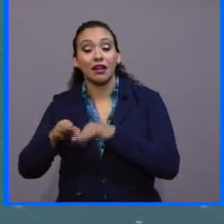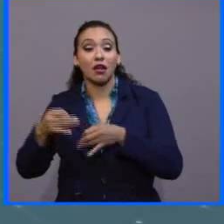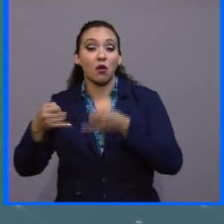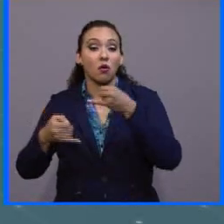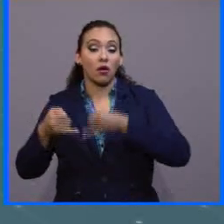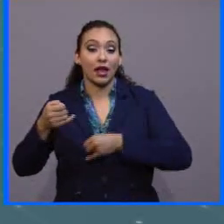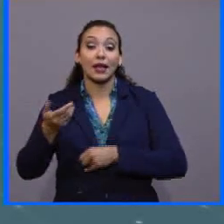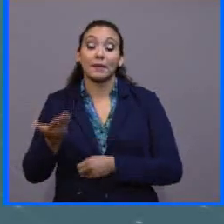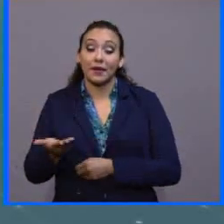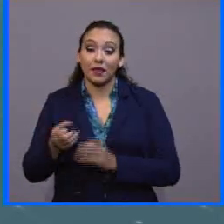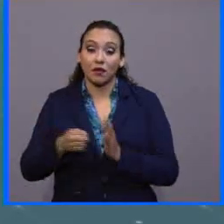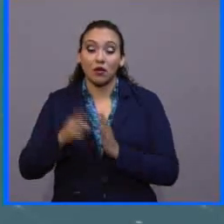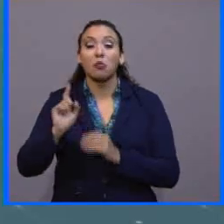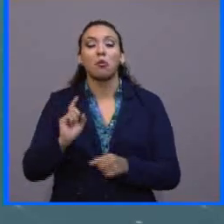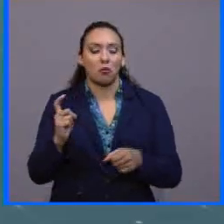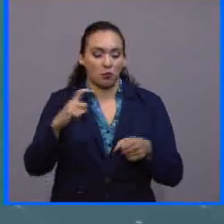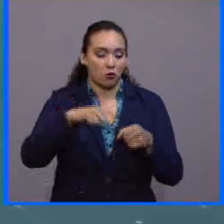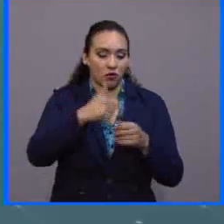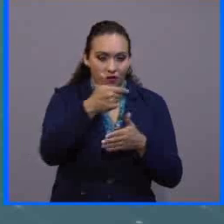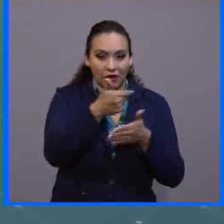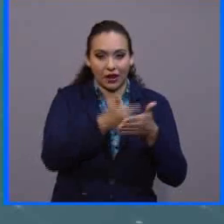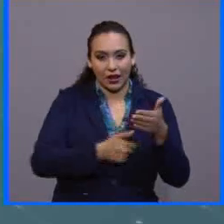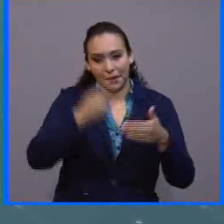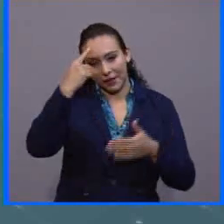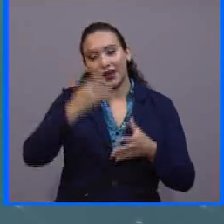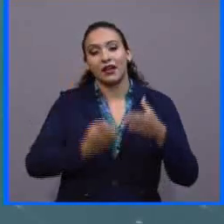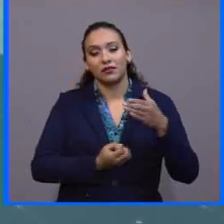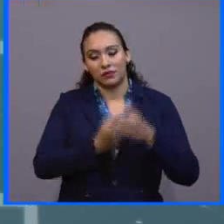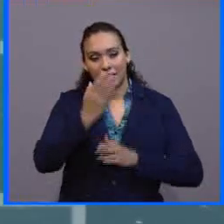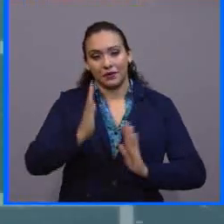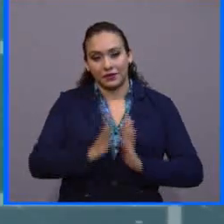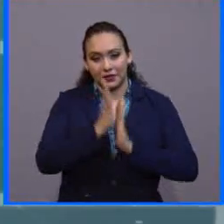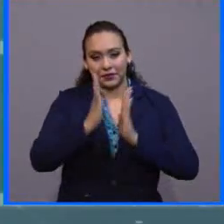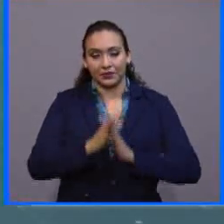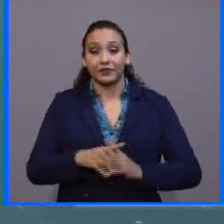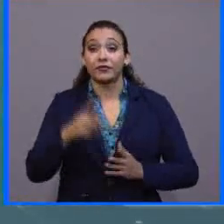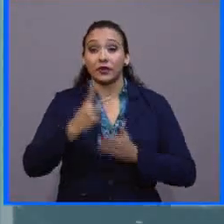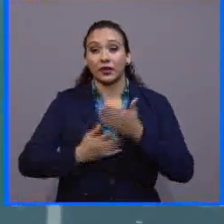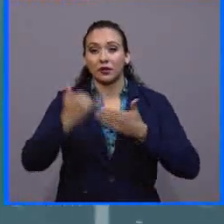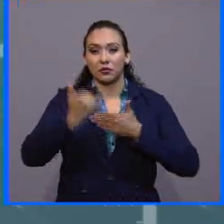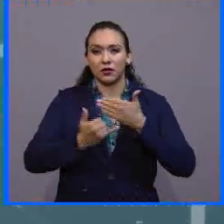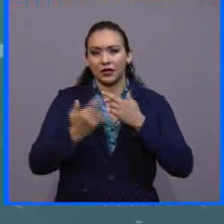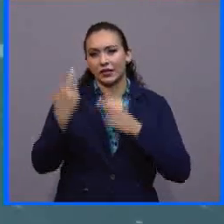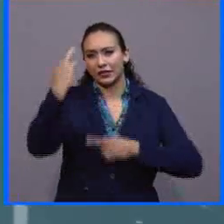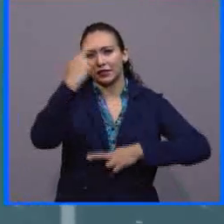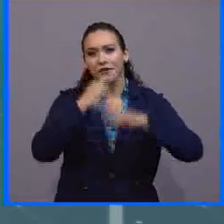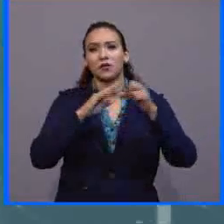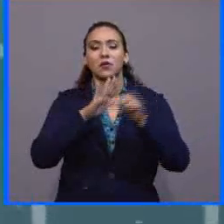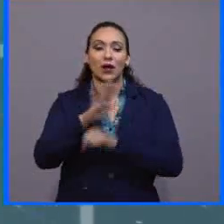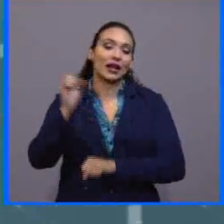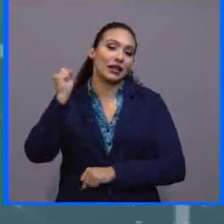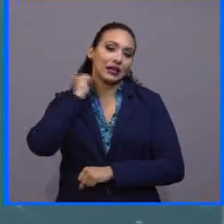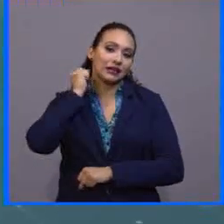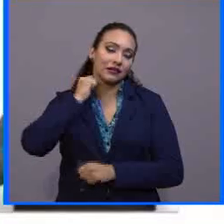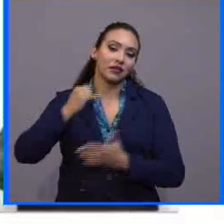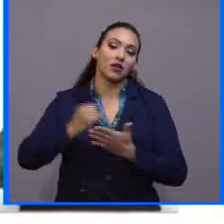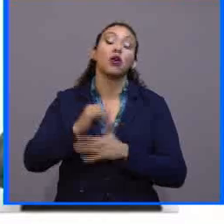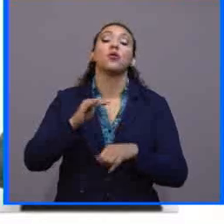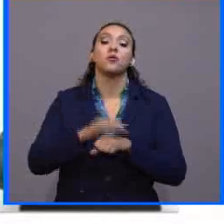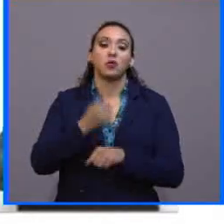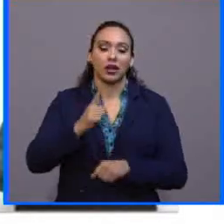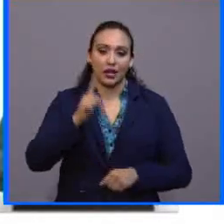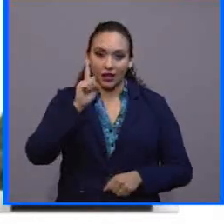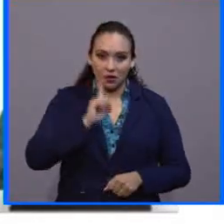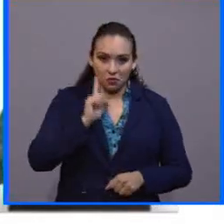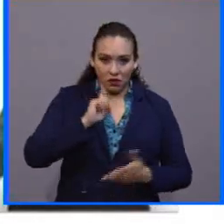y solicitó ser incluida en la lista de aspirantes. El proyecto propone confirmar la decisión del Senado porque la actora no